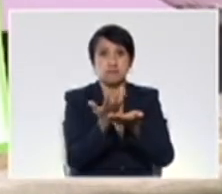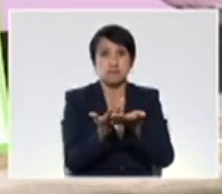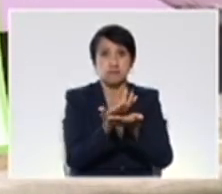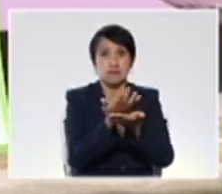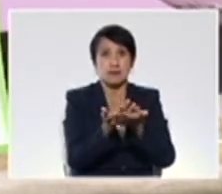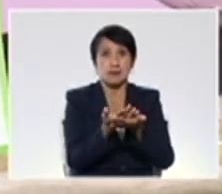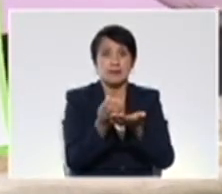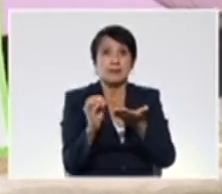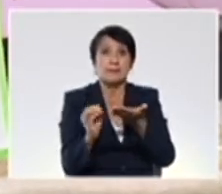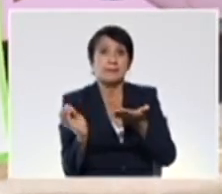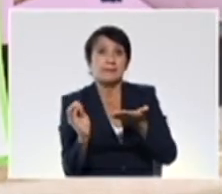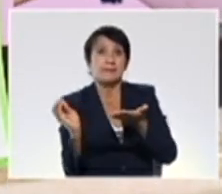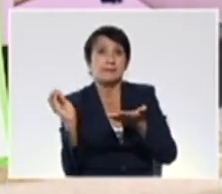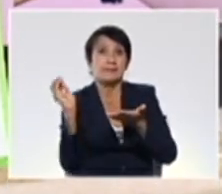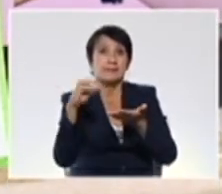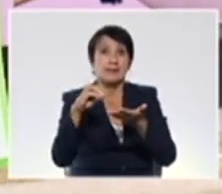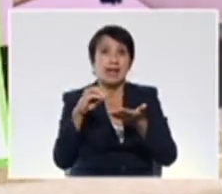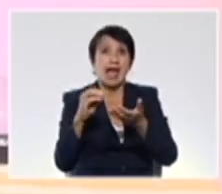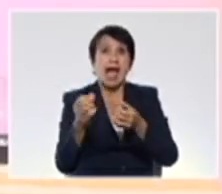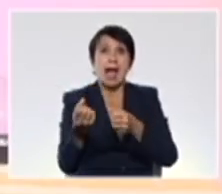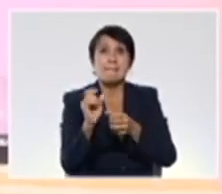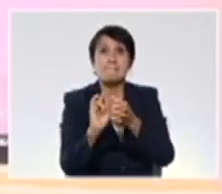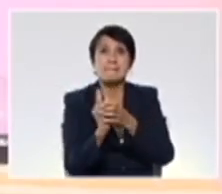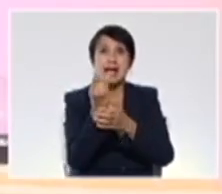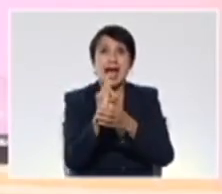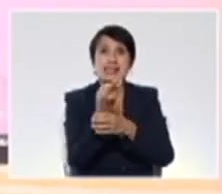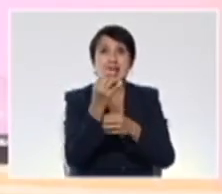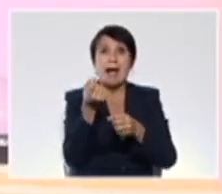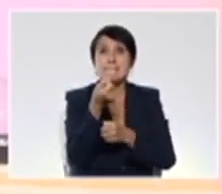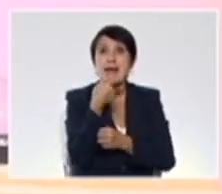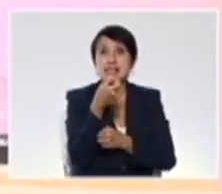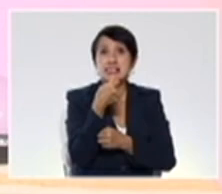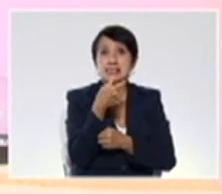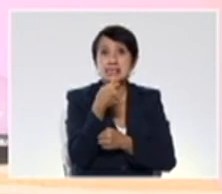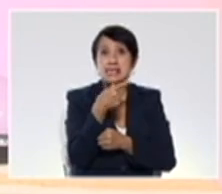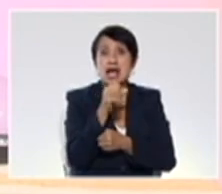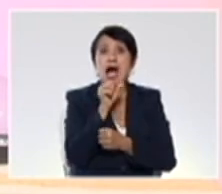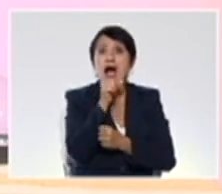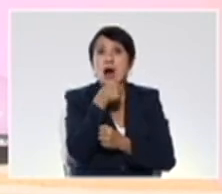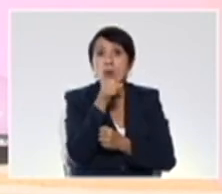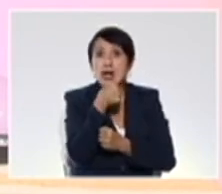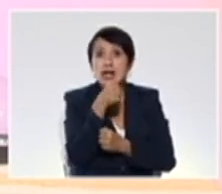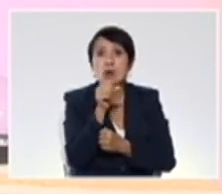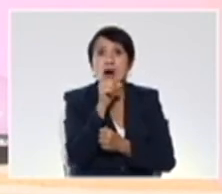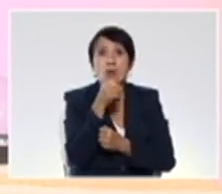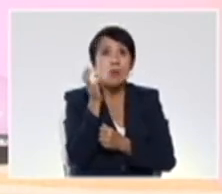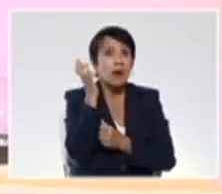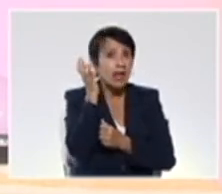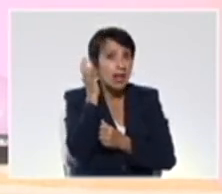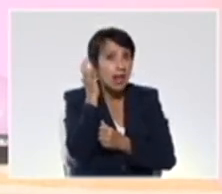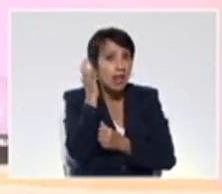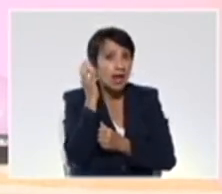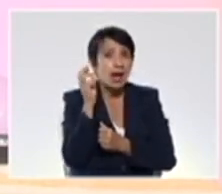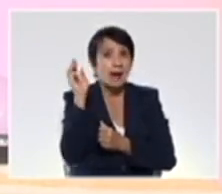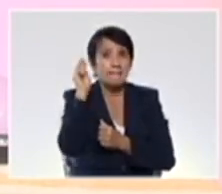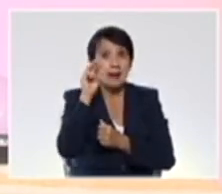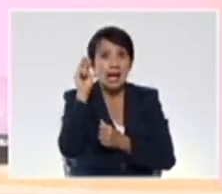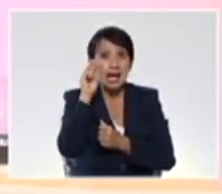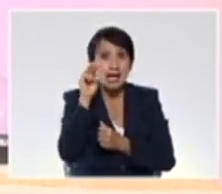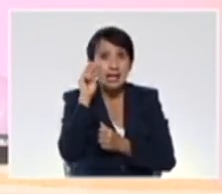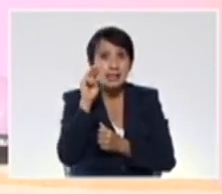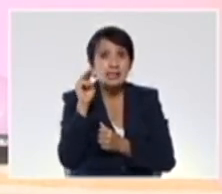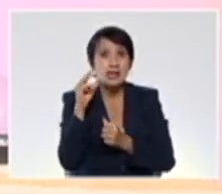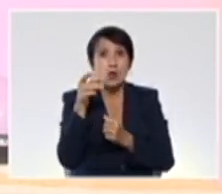vamos a agregar esa planta medicinal que nuestros abuelos, nuestras abuelas, ese maestro pueblo o